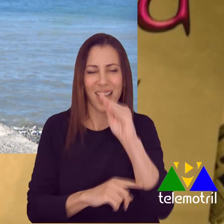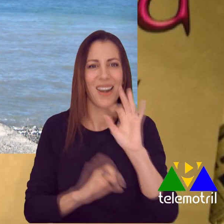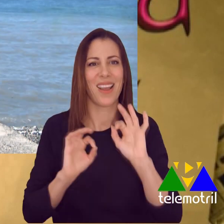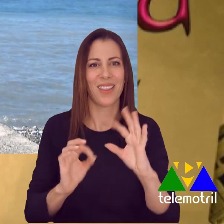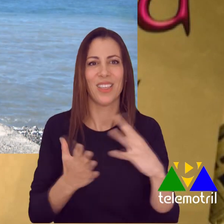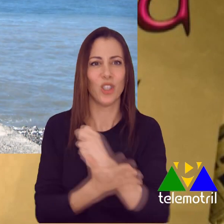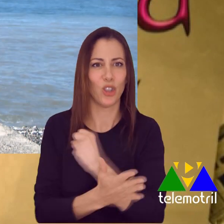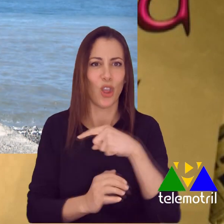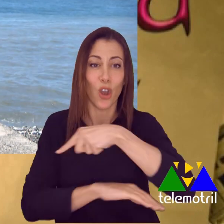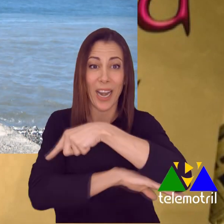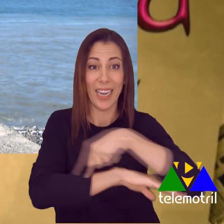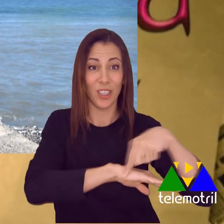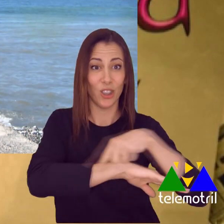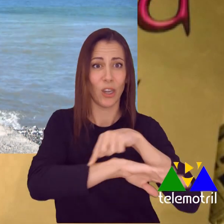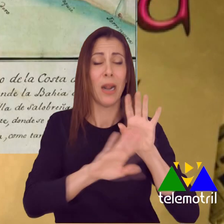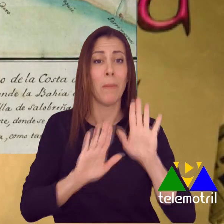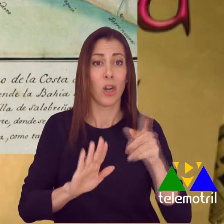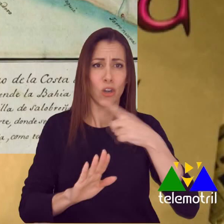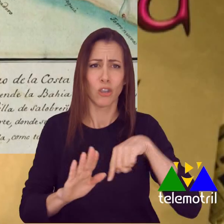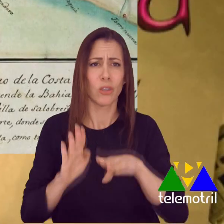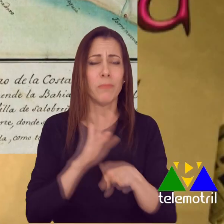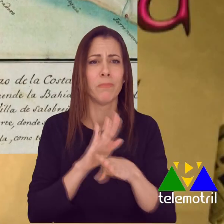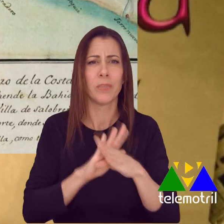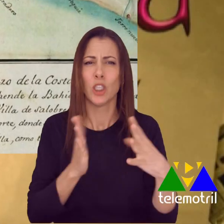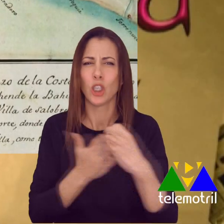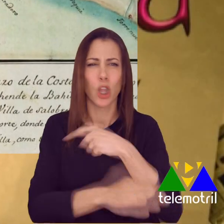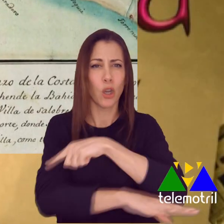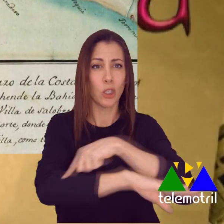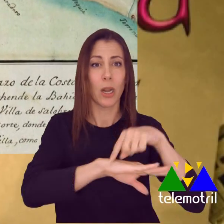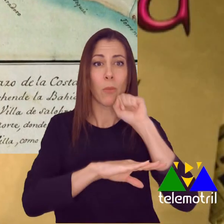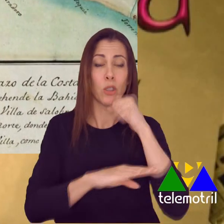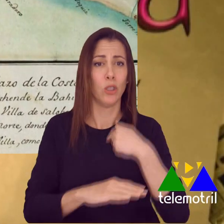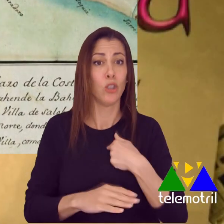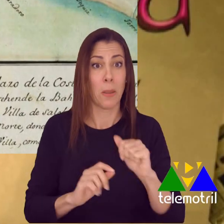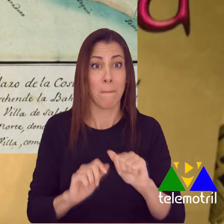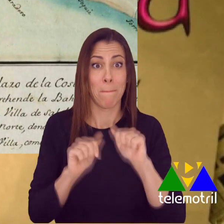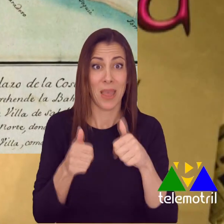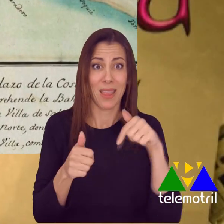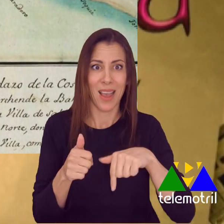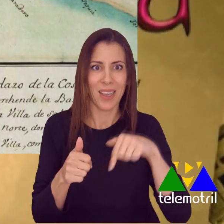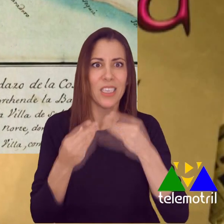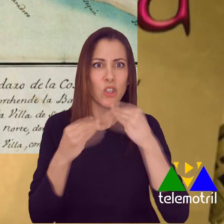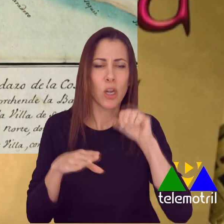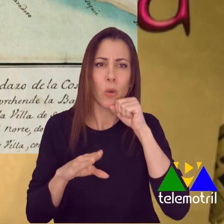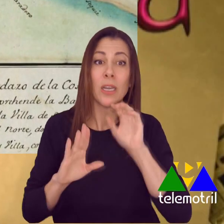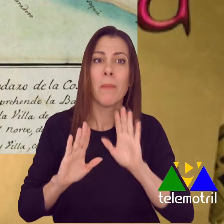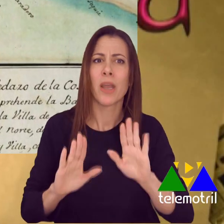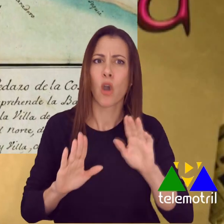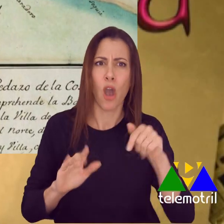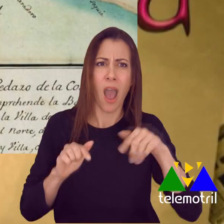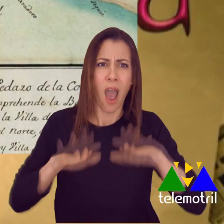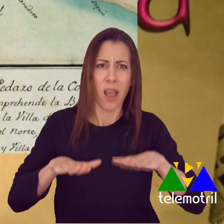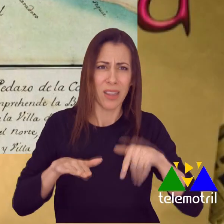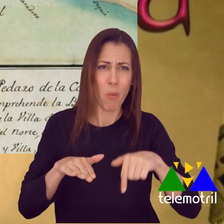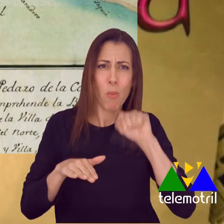lo que es nuestro litoral. Y vamos a ir recorriendo nosotros todo el litoral de la playa de Motril. Decíamos que la historia de Motril empieza aquí precisamente por eso, aunque no estamos en Motril ahora